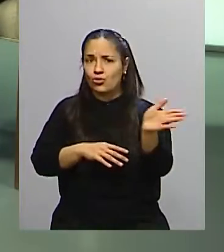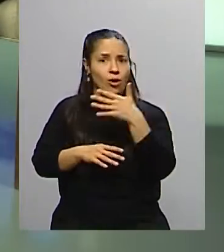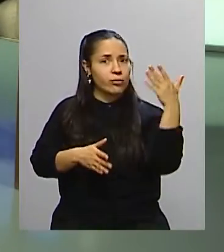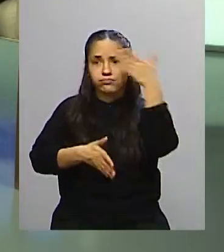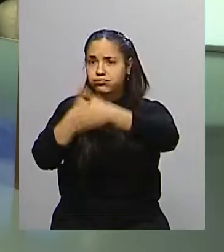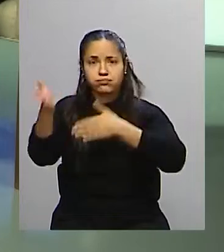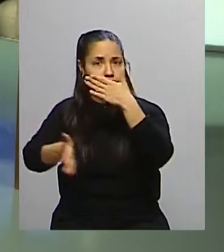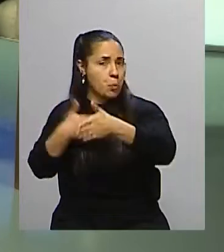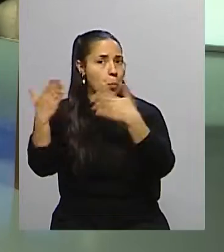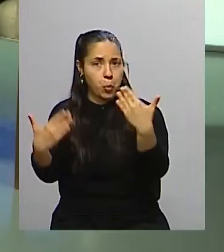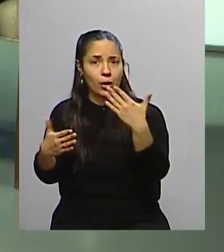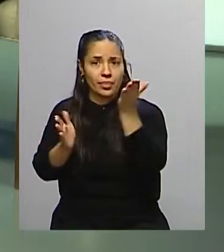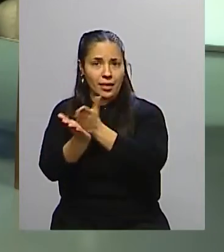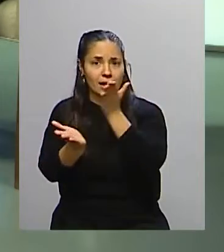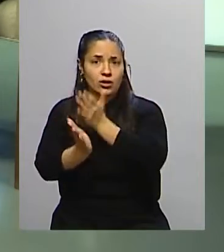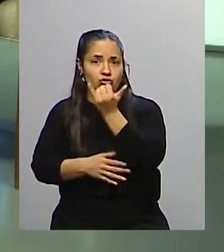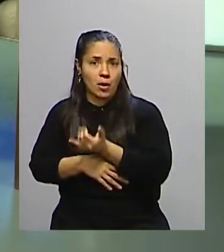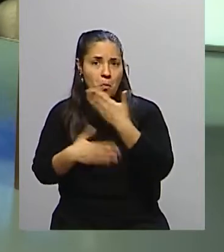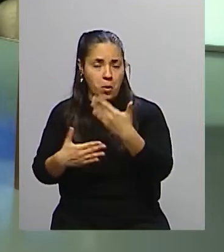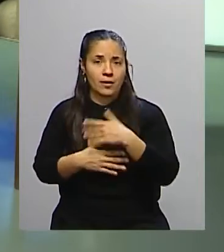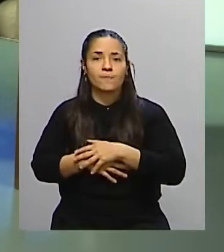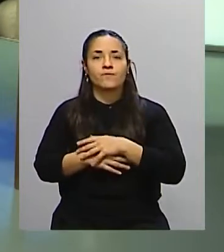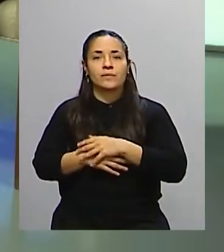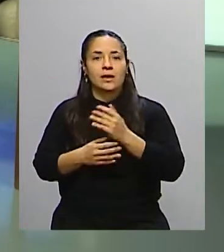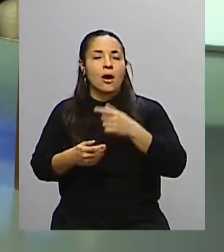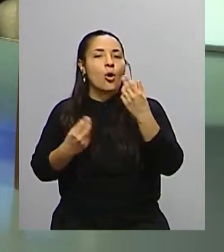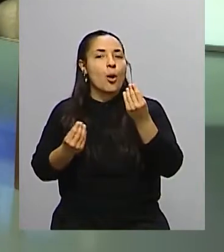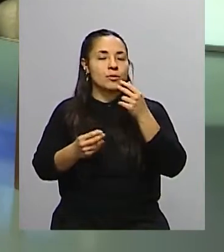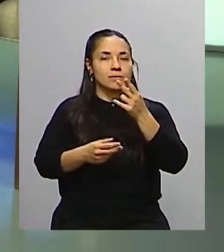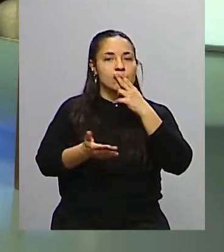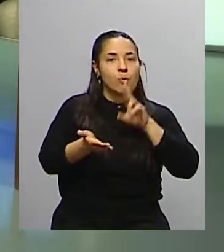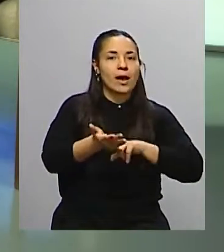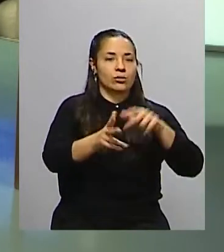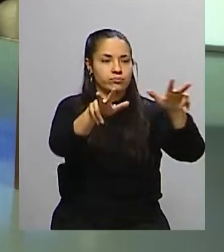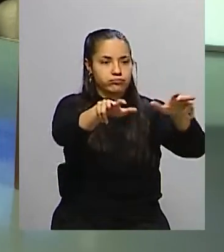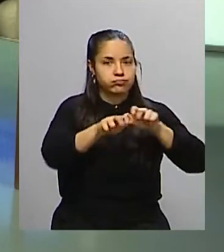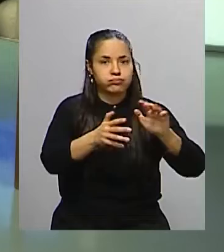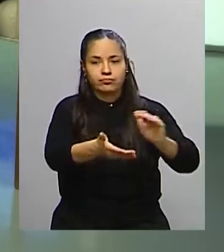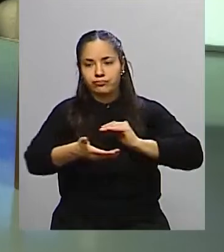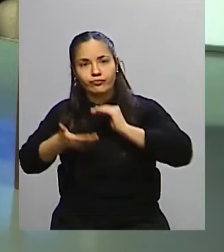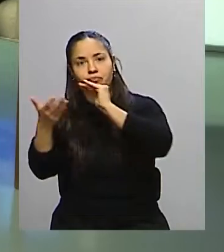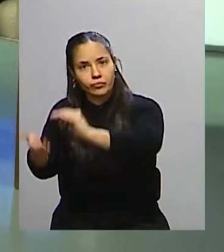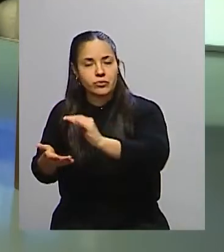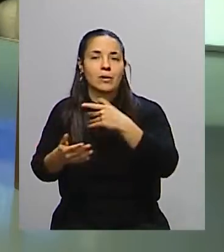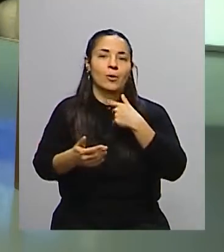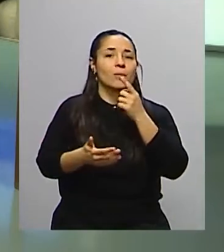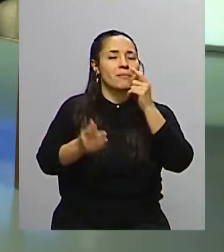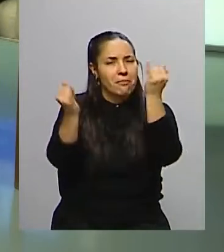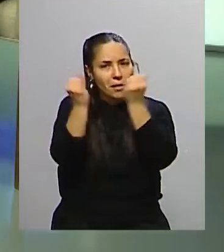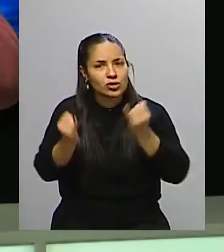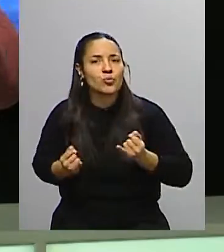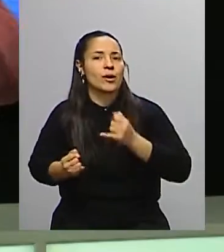en realidad todos tenemos derecho a acceder. Que se financia a través de impuestos, lo que se pagan, los presupuestos de